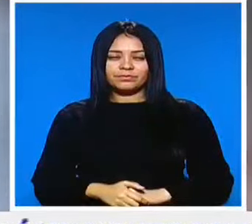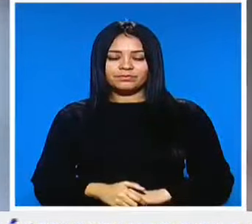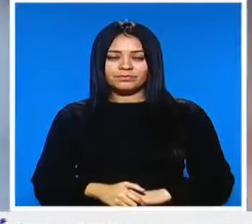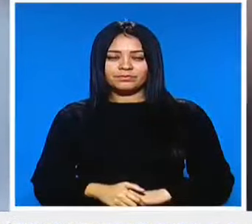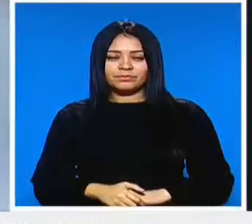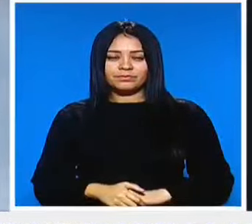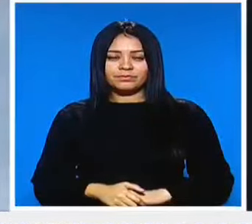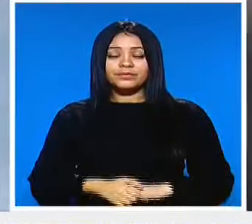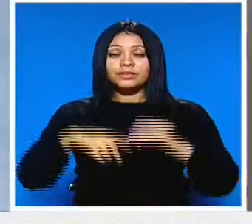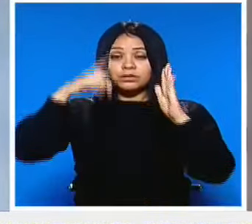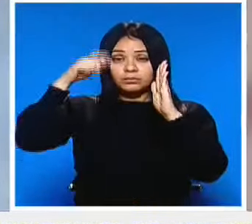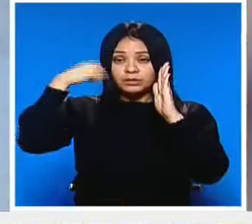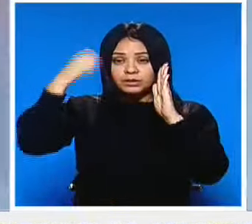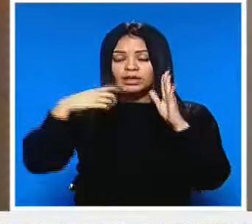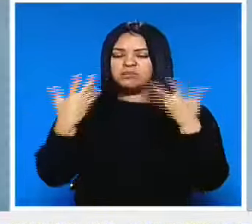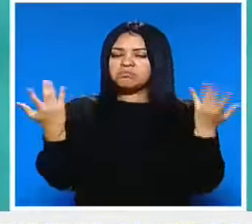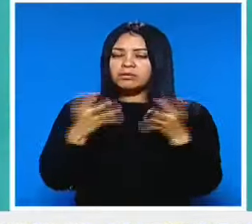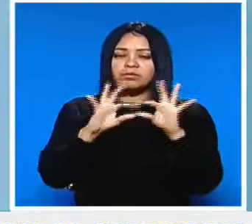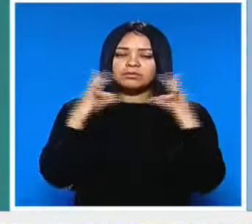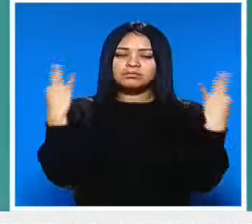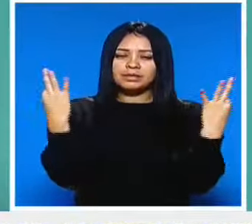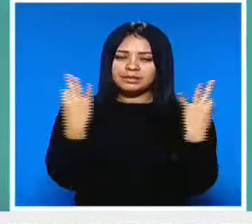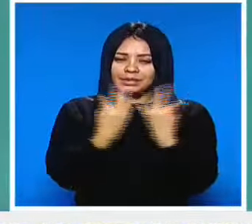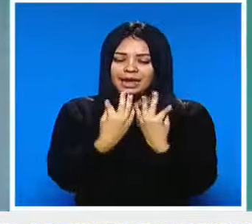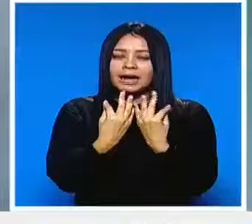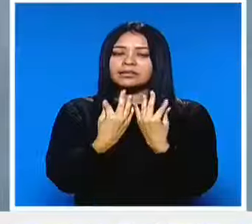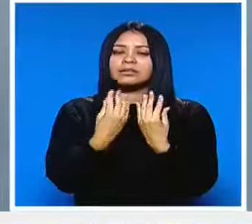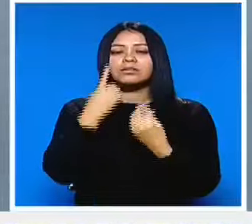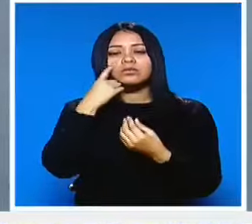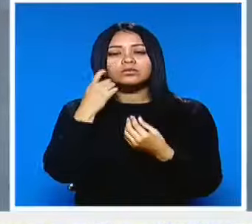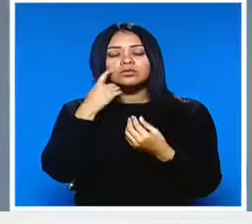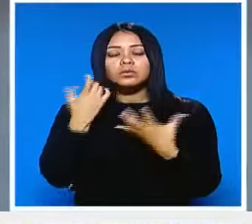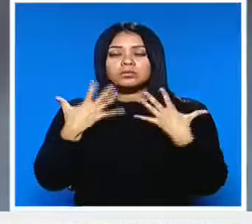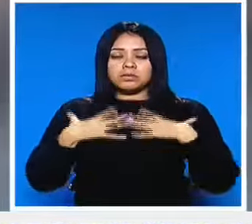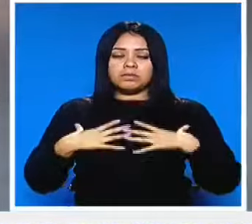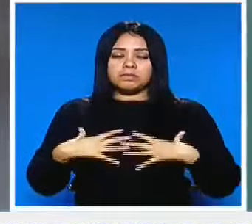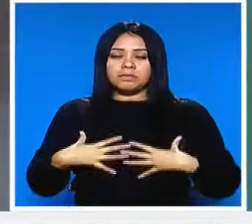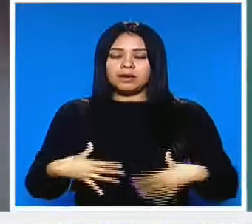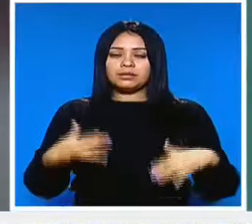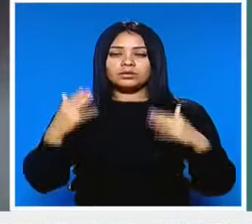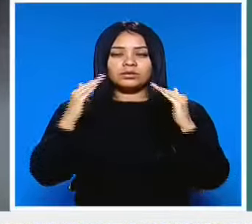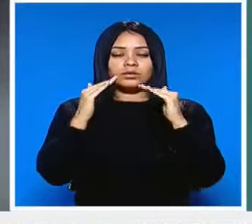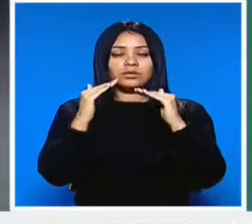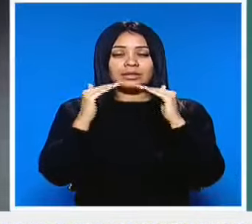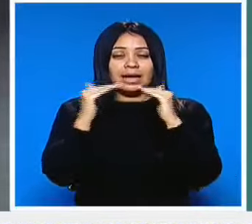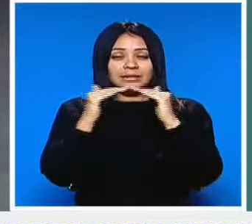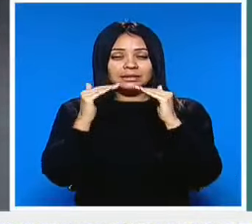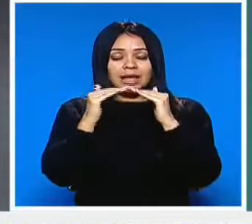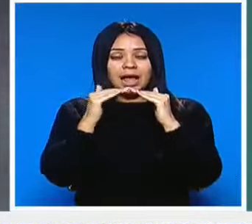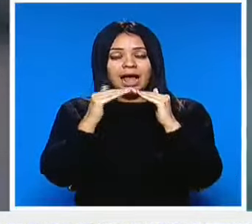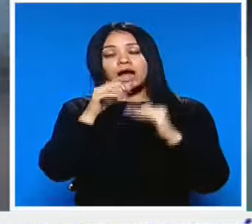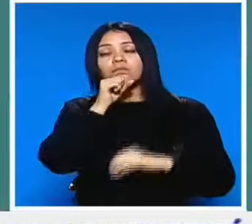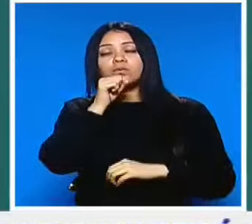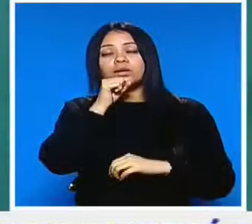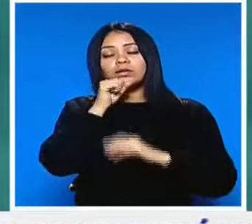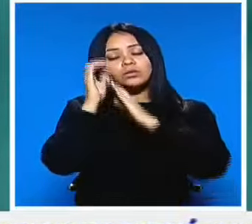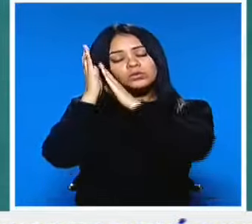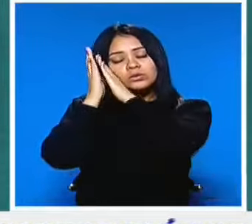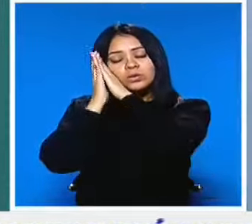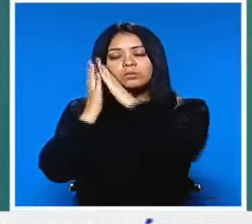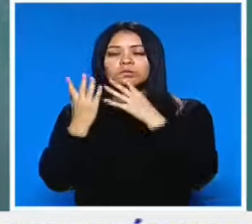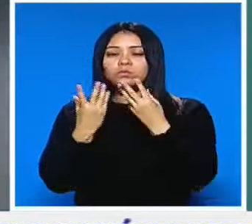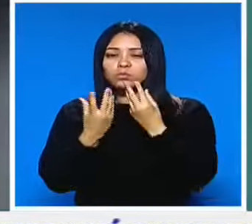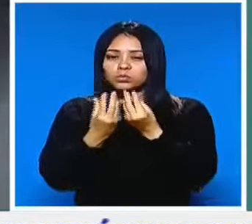Una tendencia familiar ha regresado a TikTok. Se trata de una pijamada improvisada en casa de los abuelos. A ver, les explicamos